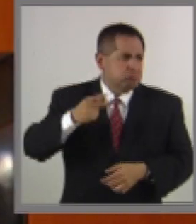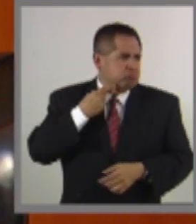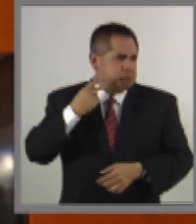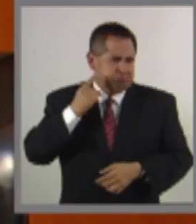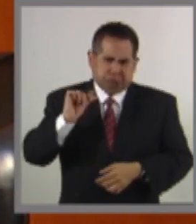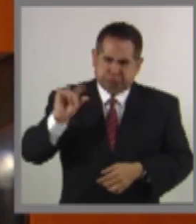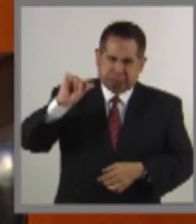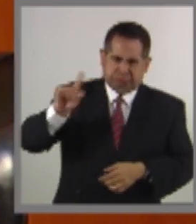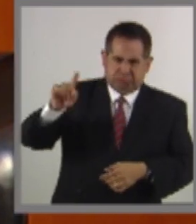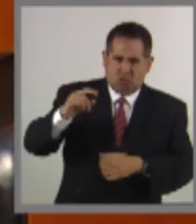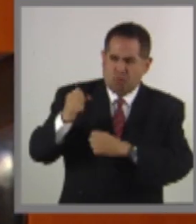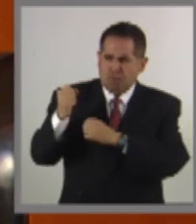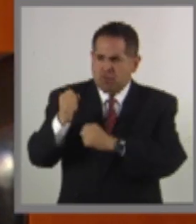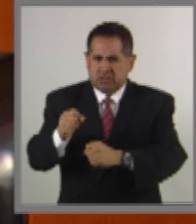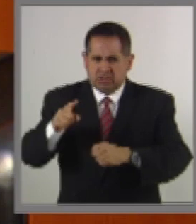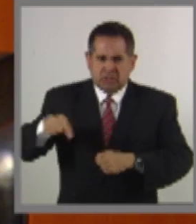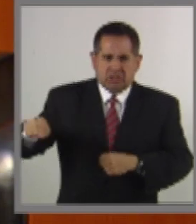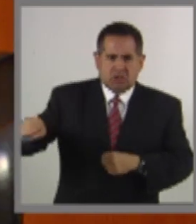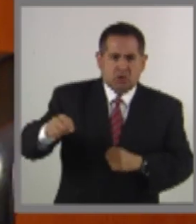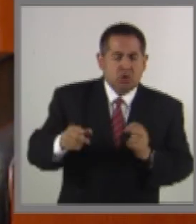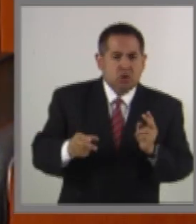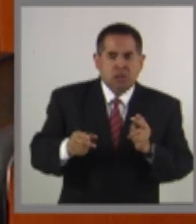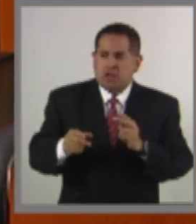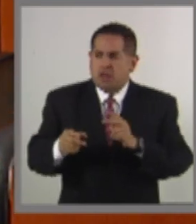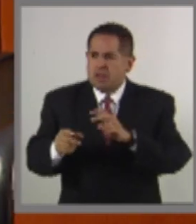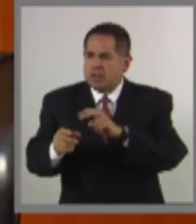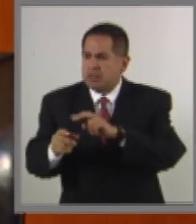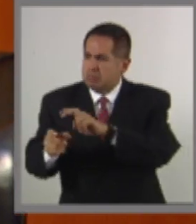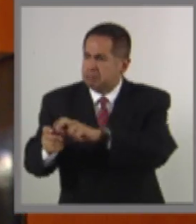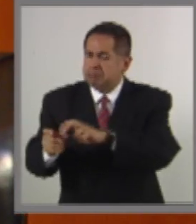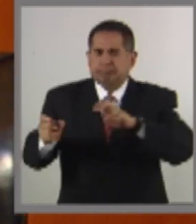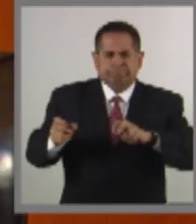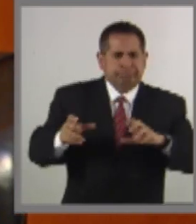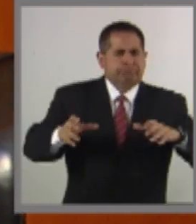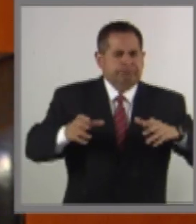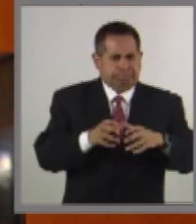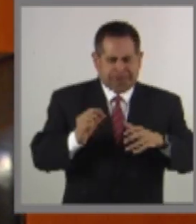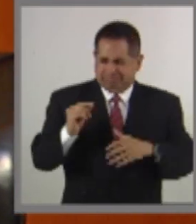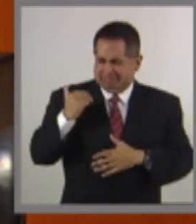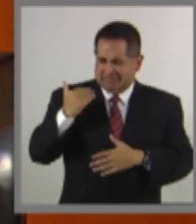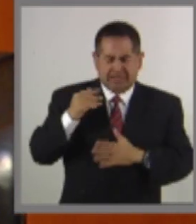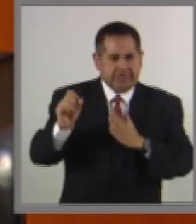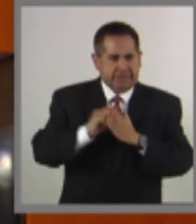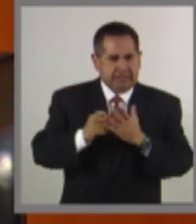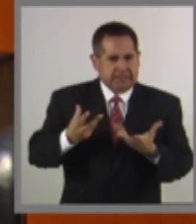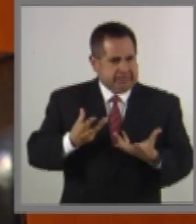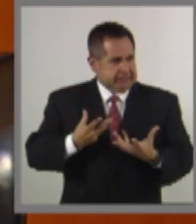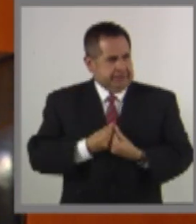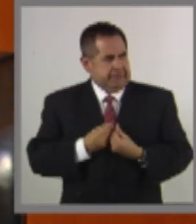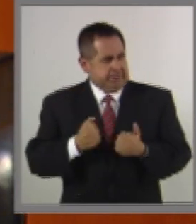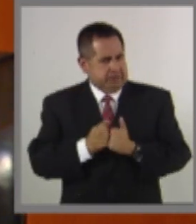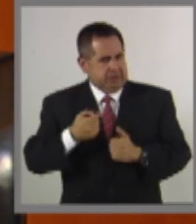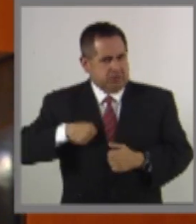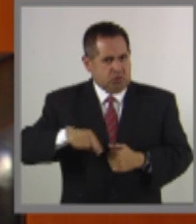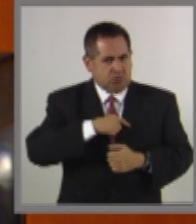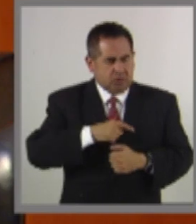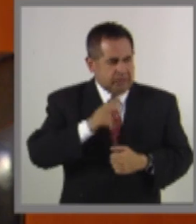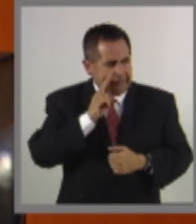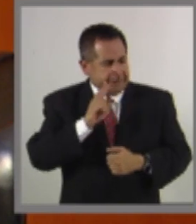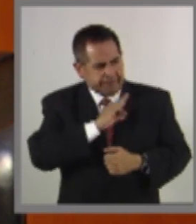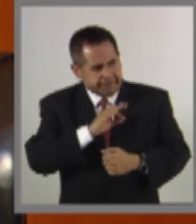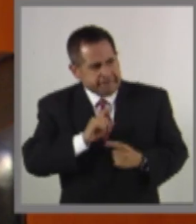políticos sólidos. Se incorporó con nosotros hace algunos meses y